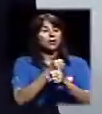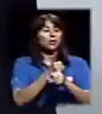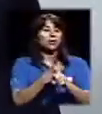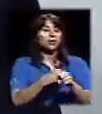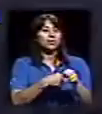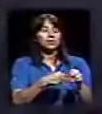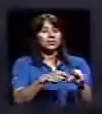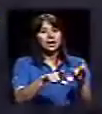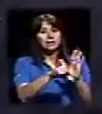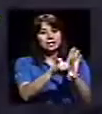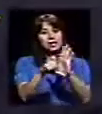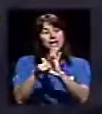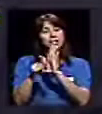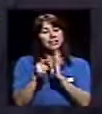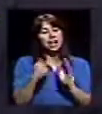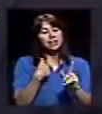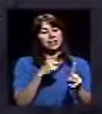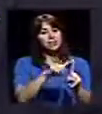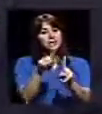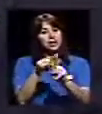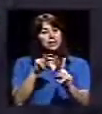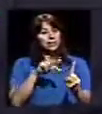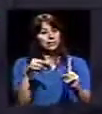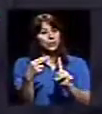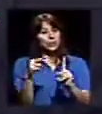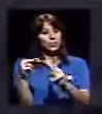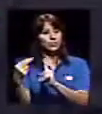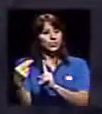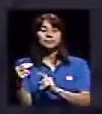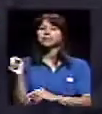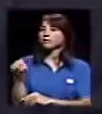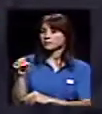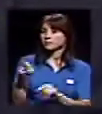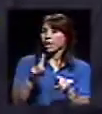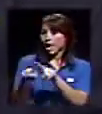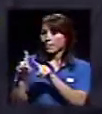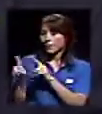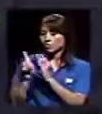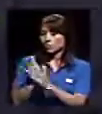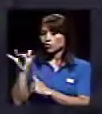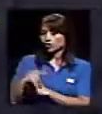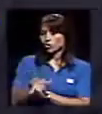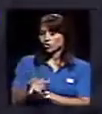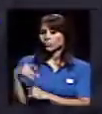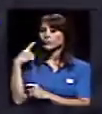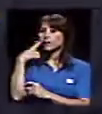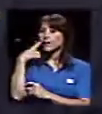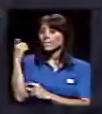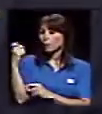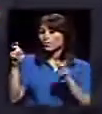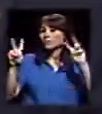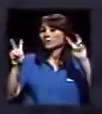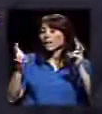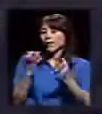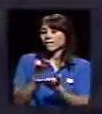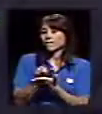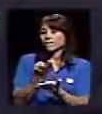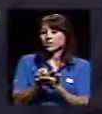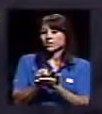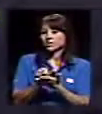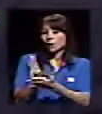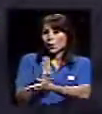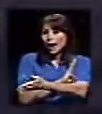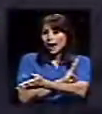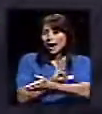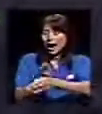ópticas respecto a... Claro, hay varios proyectos porque la materia financiera bancaria toca prácticamente